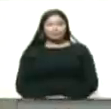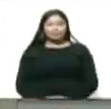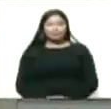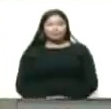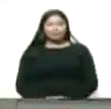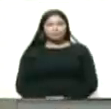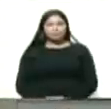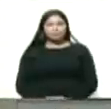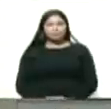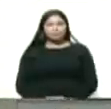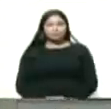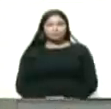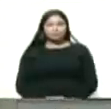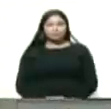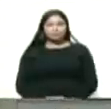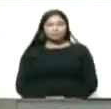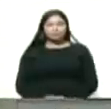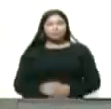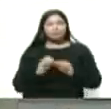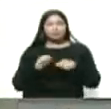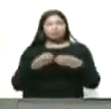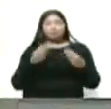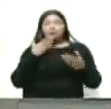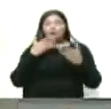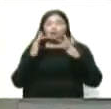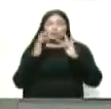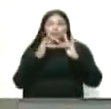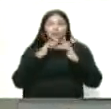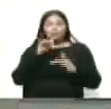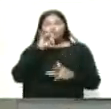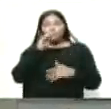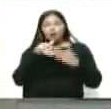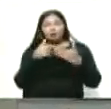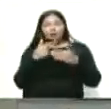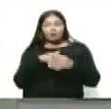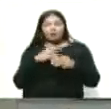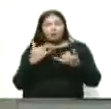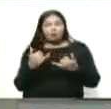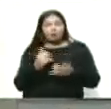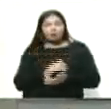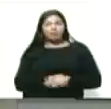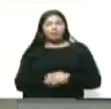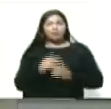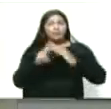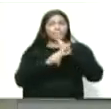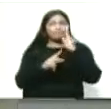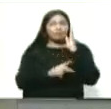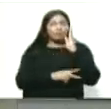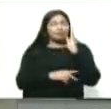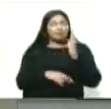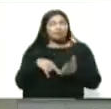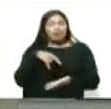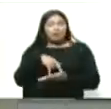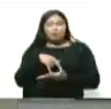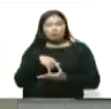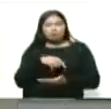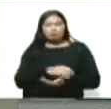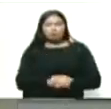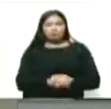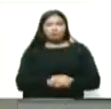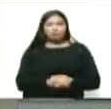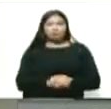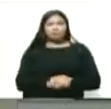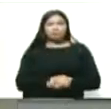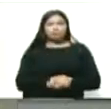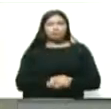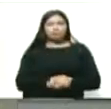Bueno, así es, gracias por el contacto informativo que establecemos a esta hora desde Parque Carabobo. De inmediato vamos a escuchar